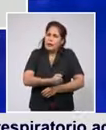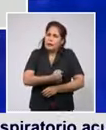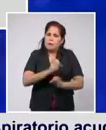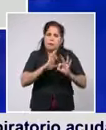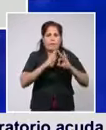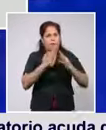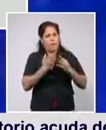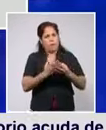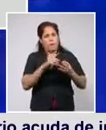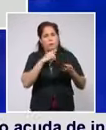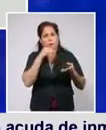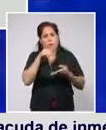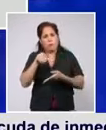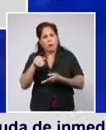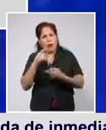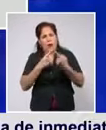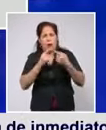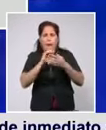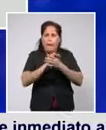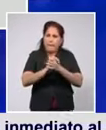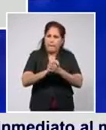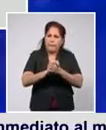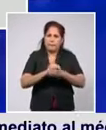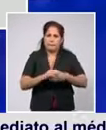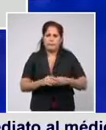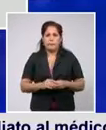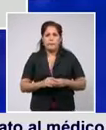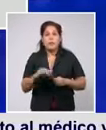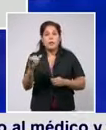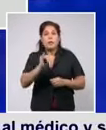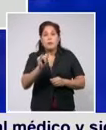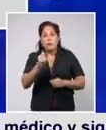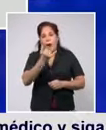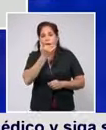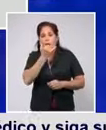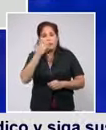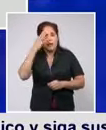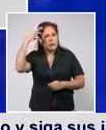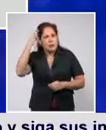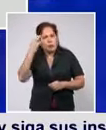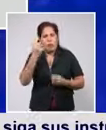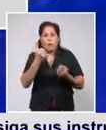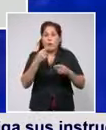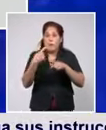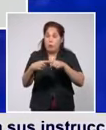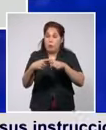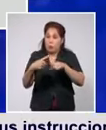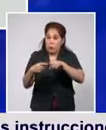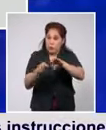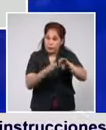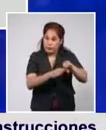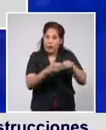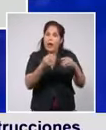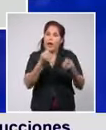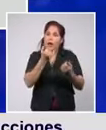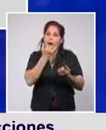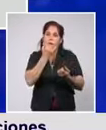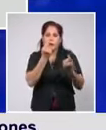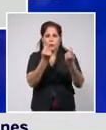de un familiar, de una amistad, pues también la afectación económica que se está produciendo es